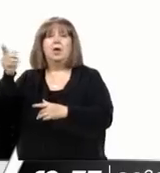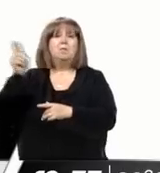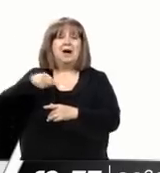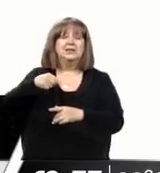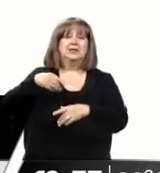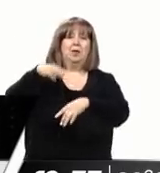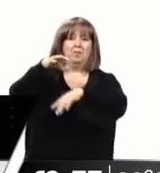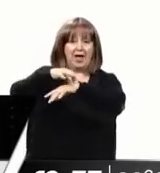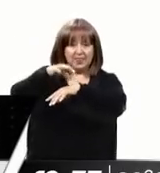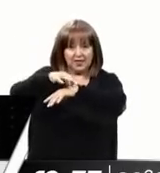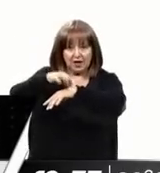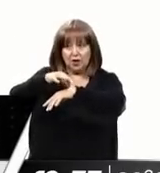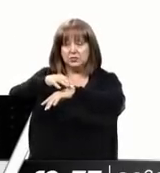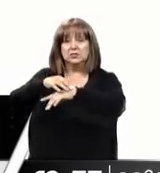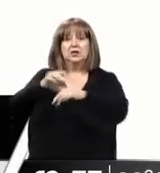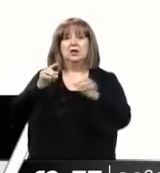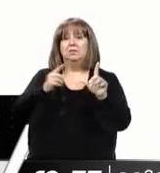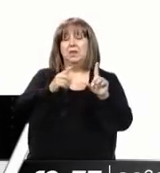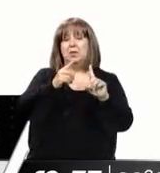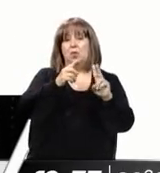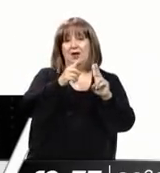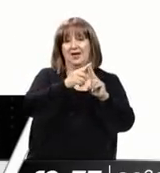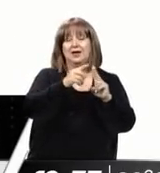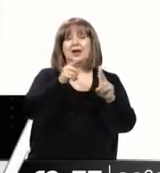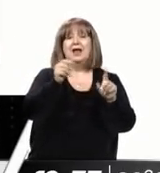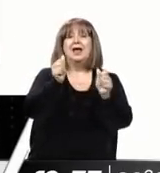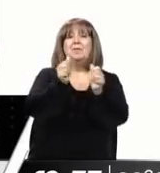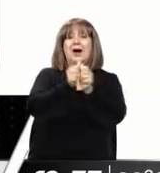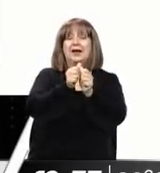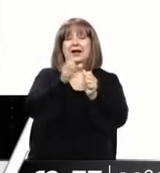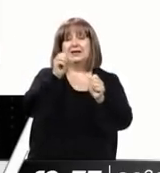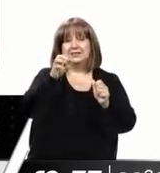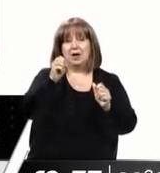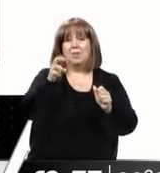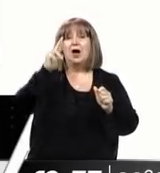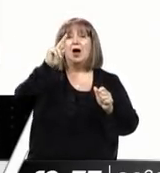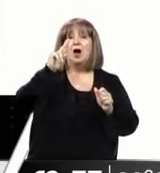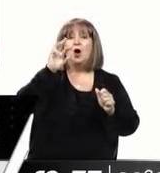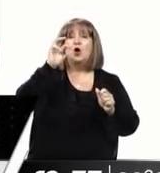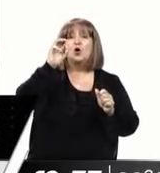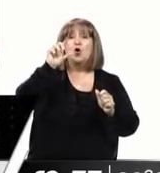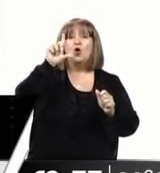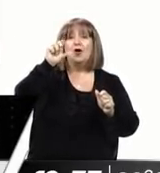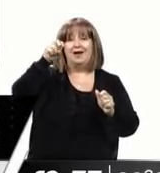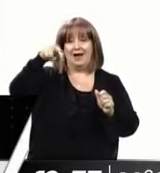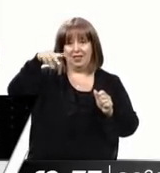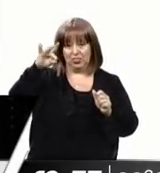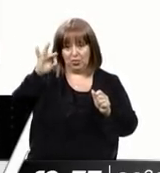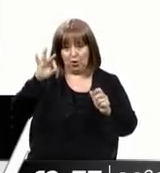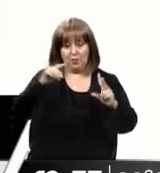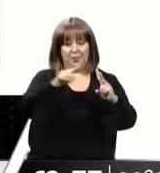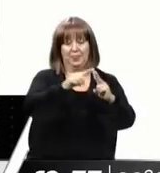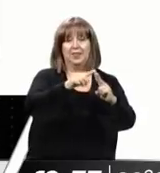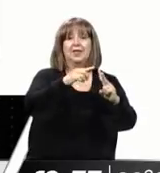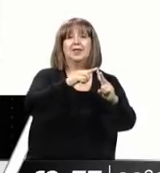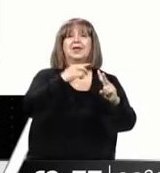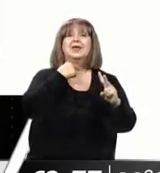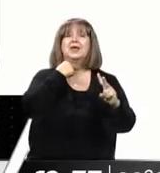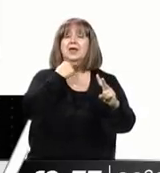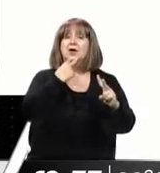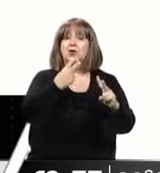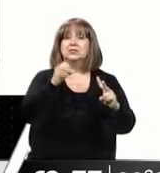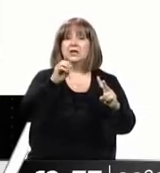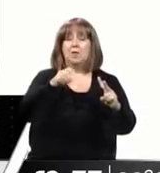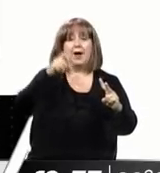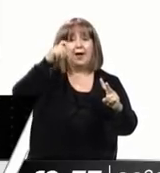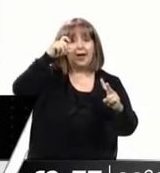Ya sea en la causa de Rolando Aquino que si bien fue donde saltó justamente la causa de Elías Aquino No solamente la